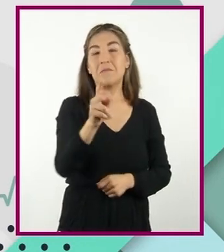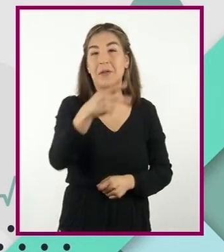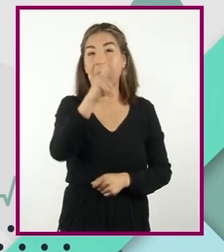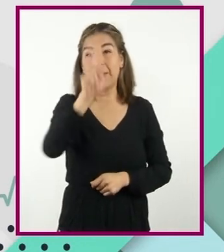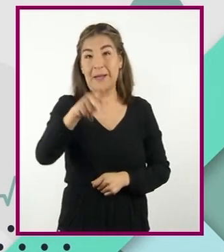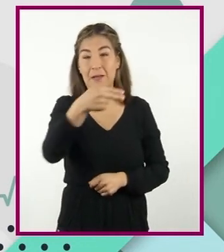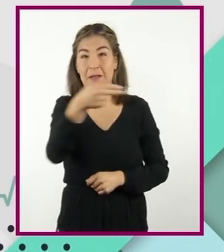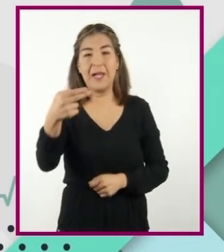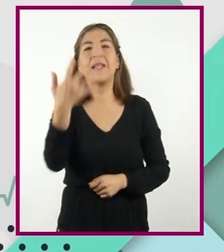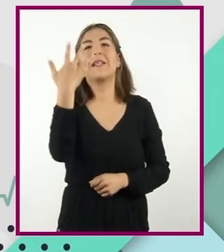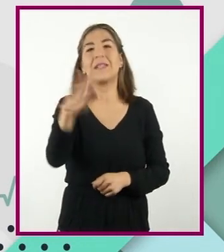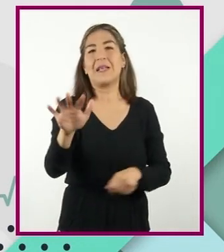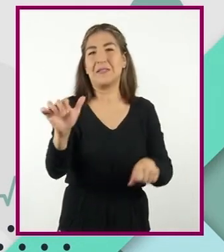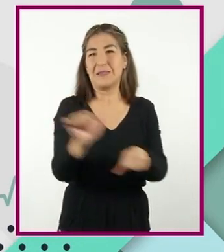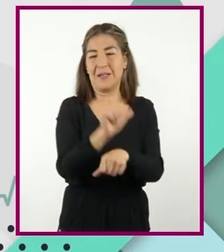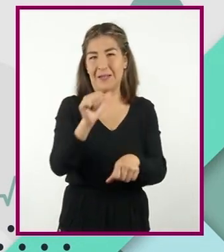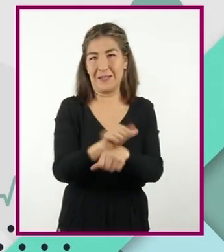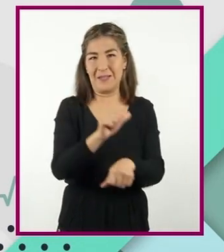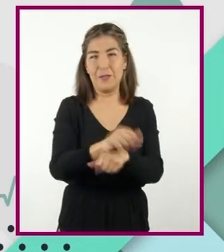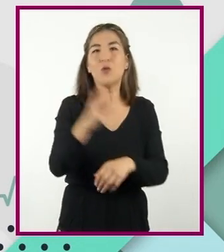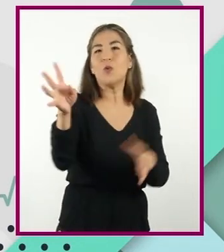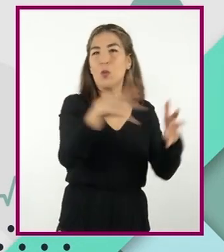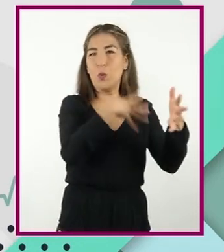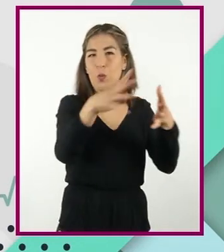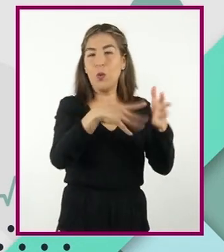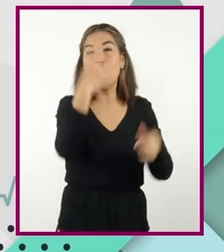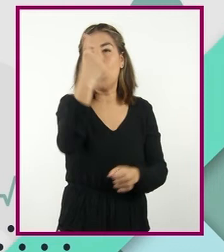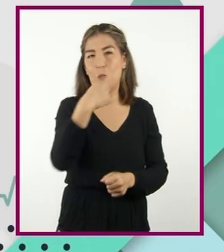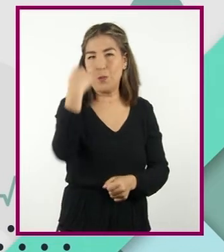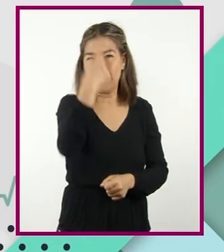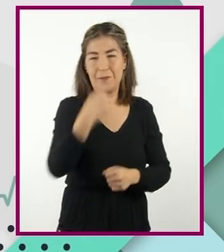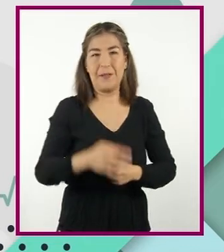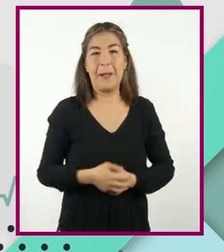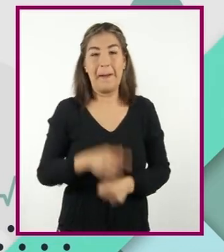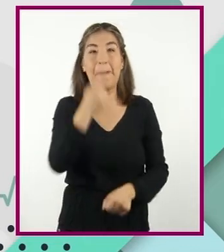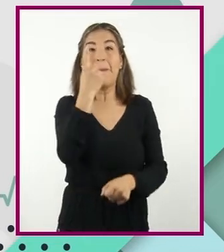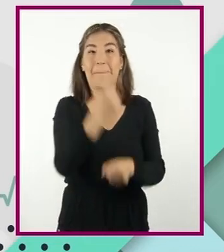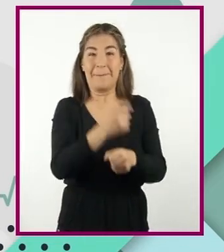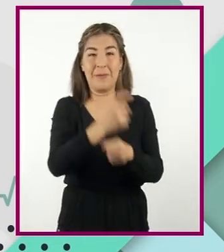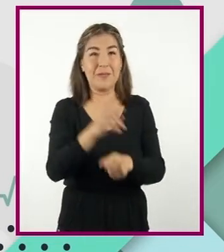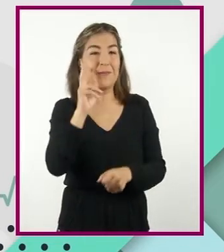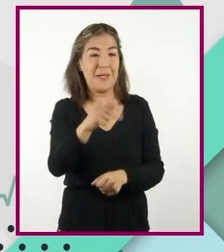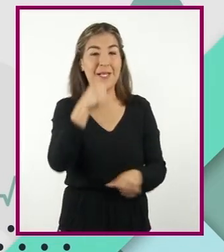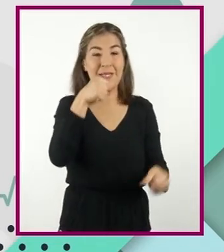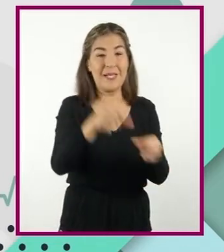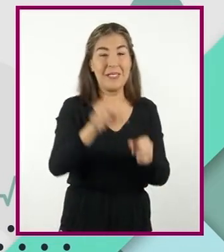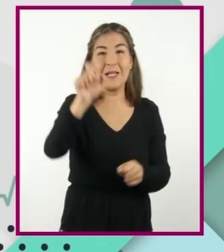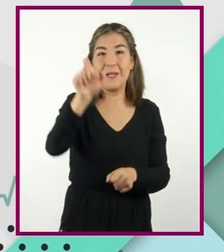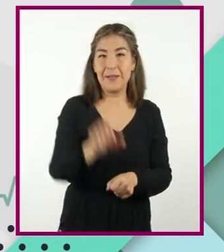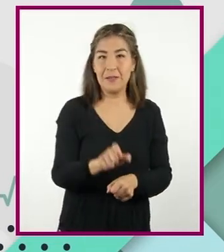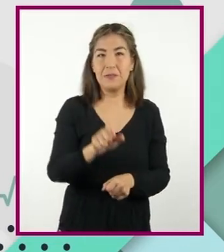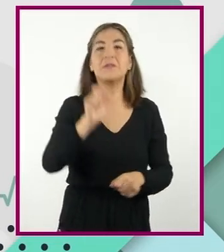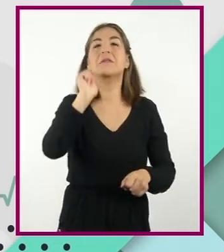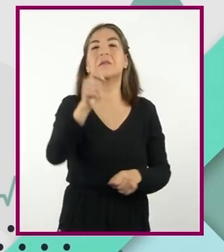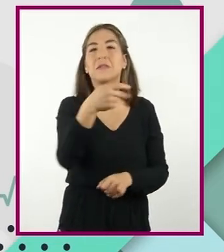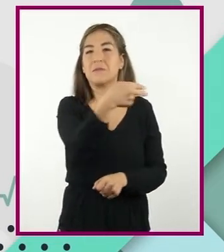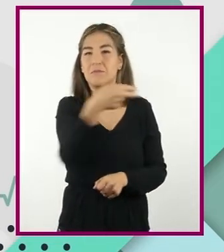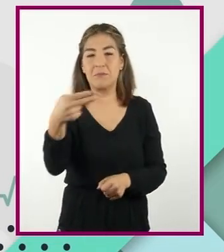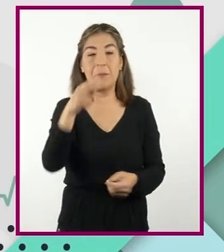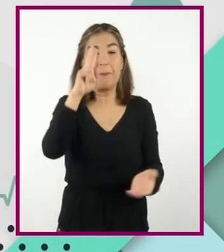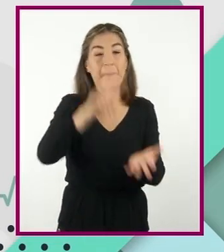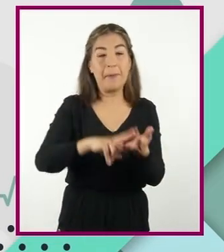10 automóviles en una hora. Sabemos que la primera magnitud, X, es igual al